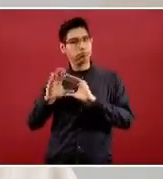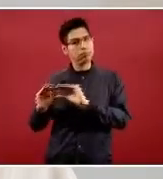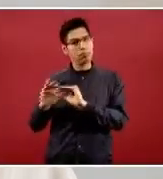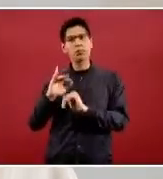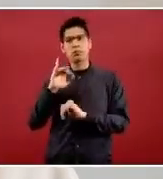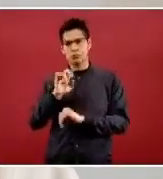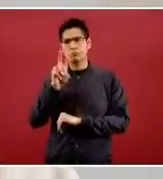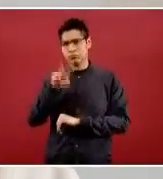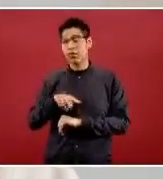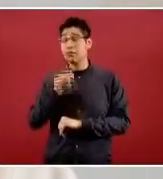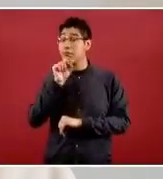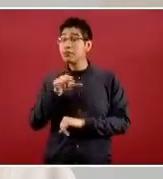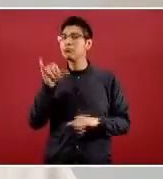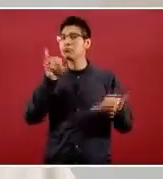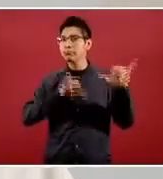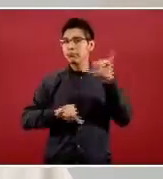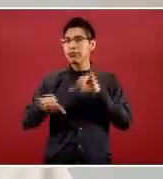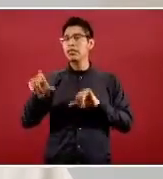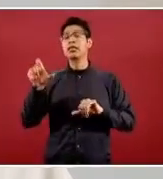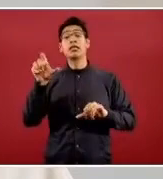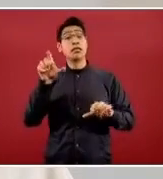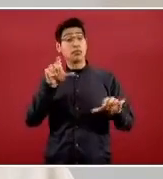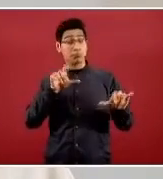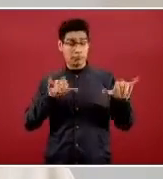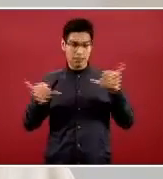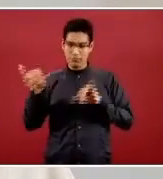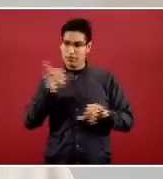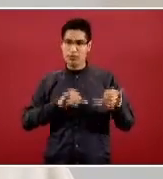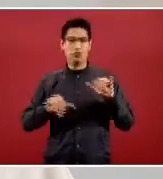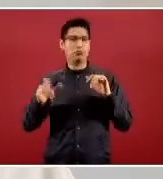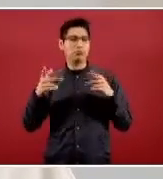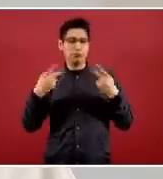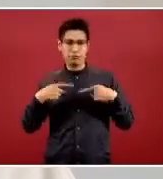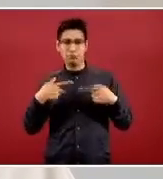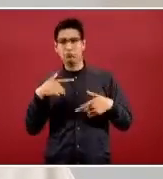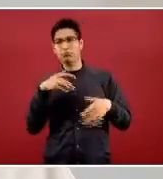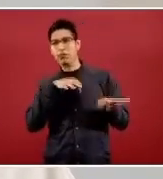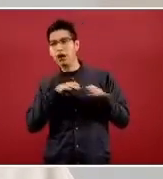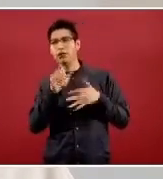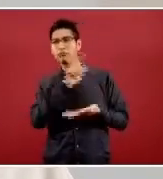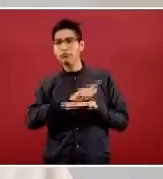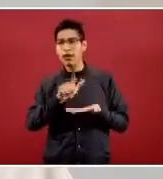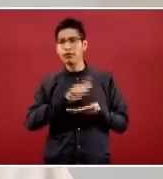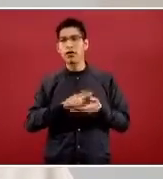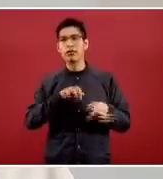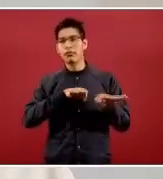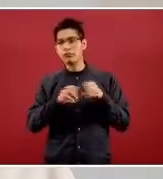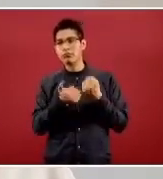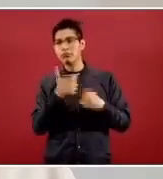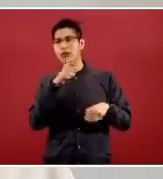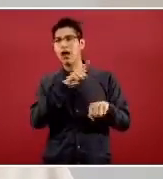enfermeras, laboratoristas, químicos, personal de limpieza, enfermeras, trabajadoras sociales,